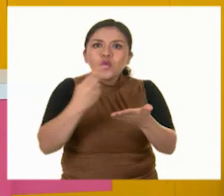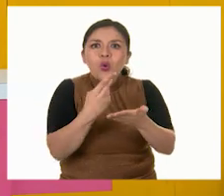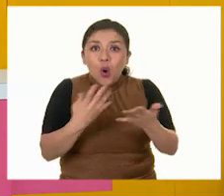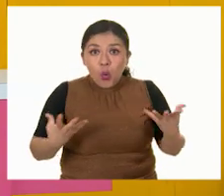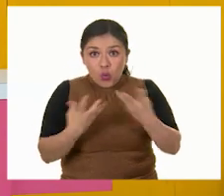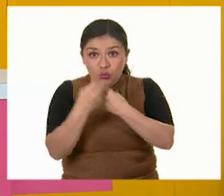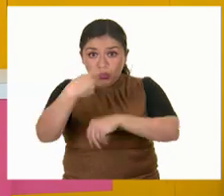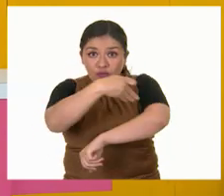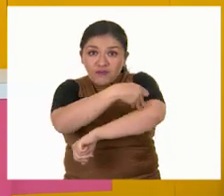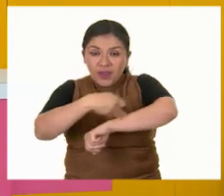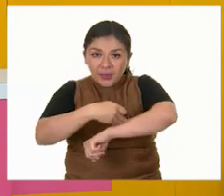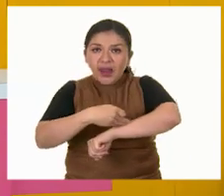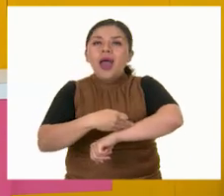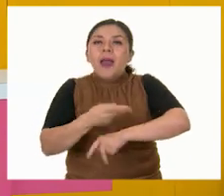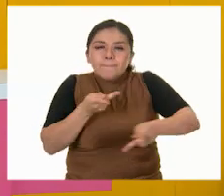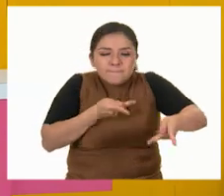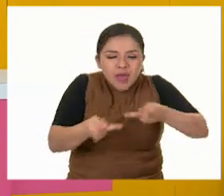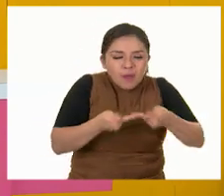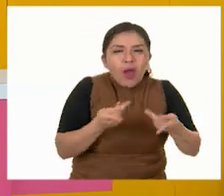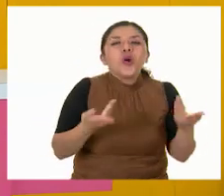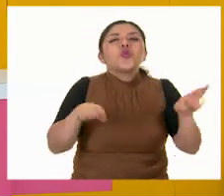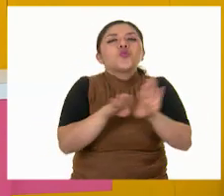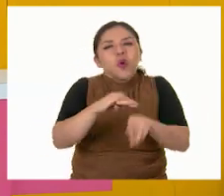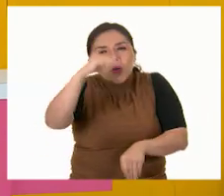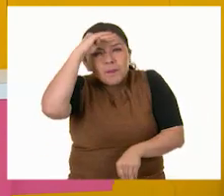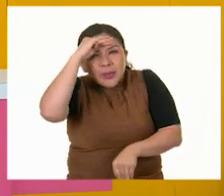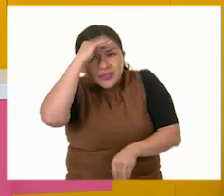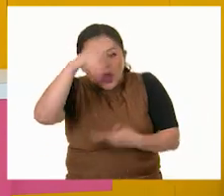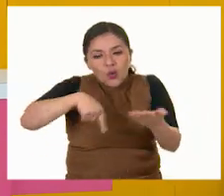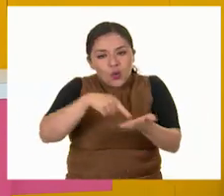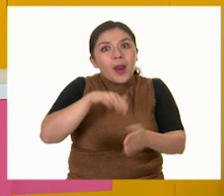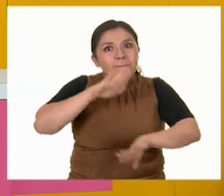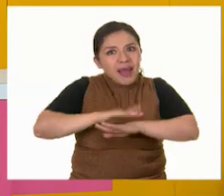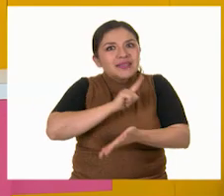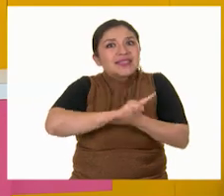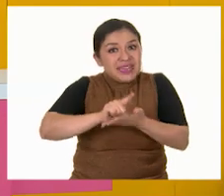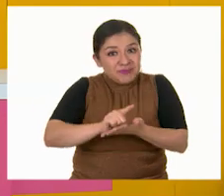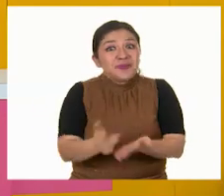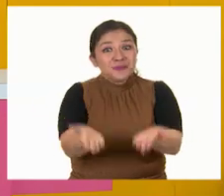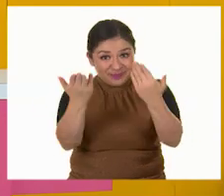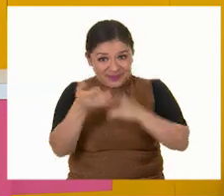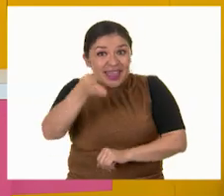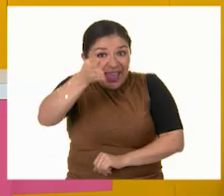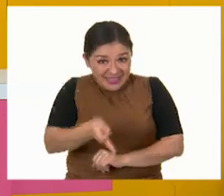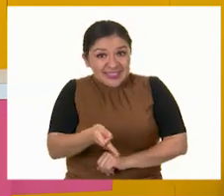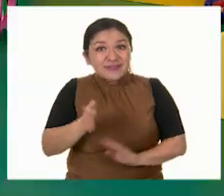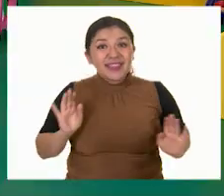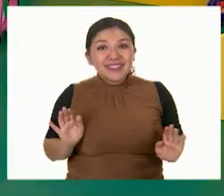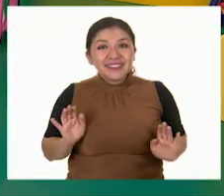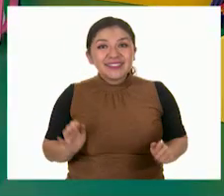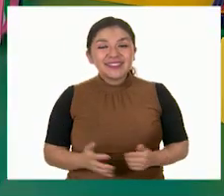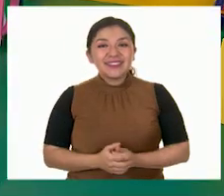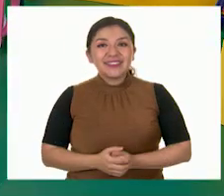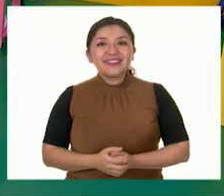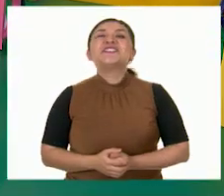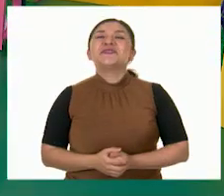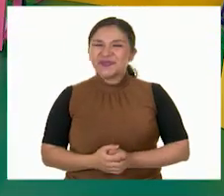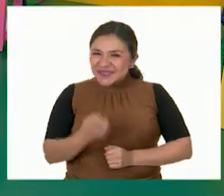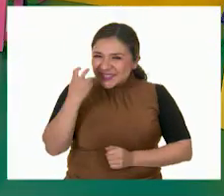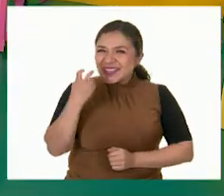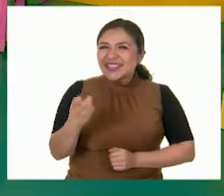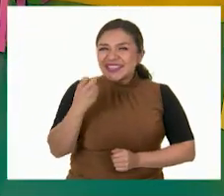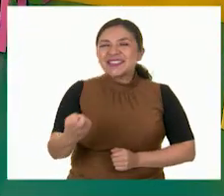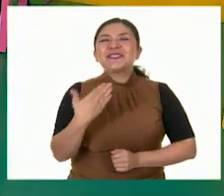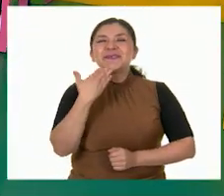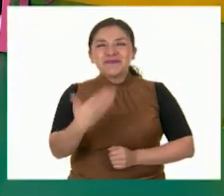con tu familia haz un plan para mantenerlos limpios. ¿Qué dices? ¿Aceptas el reto? Exactamente.